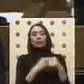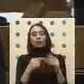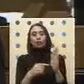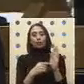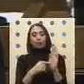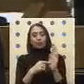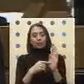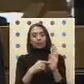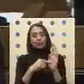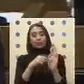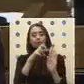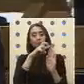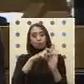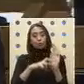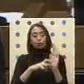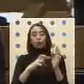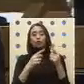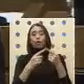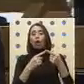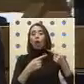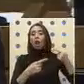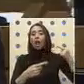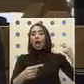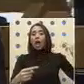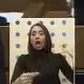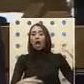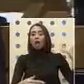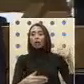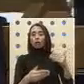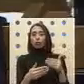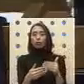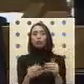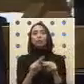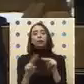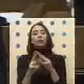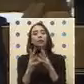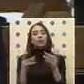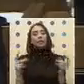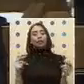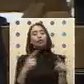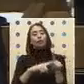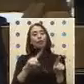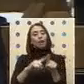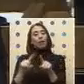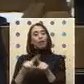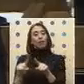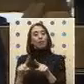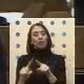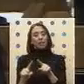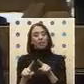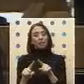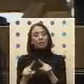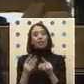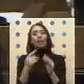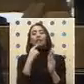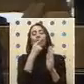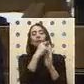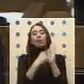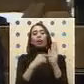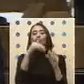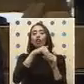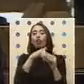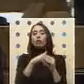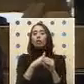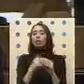iniciativa ha sido larga y sin embargo se han podido resolver las diferencias sobre su contenido